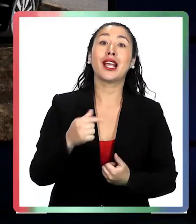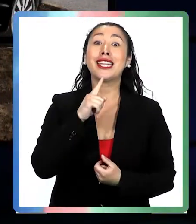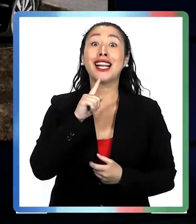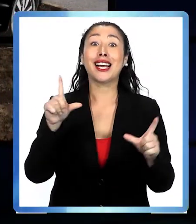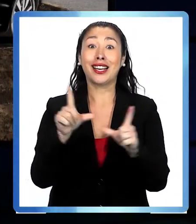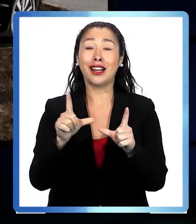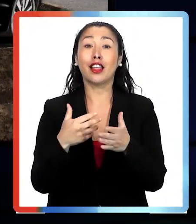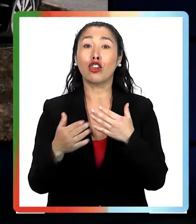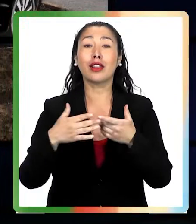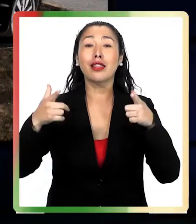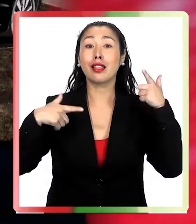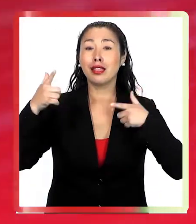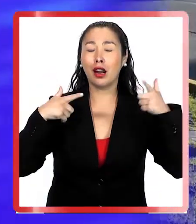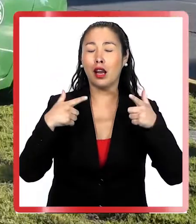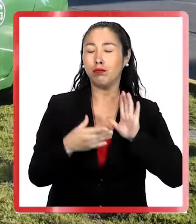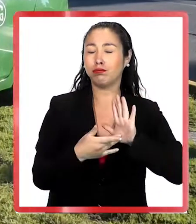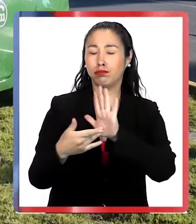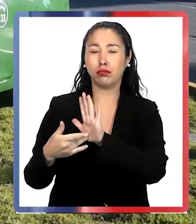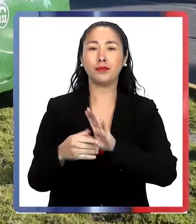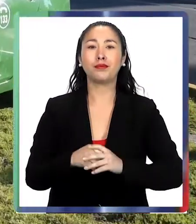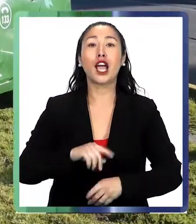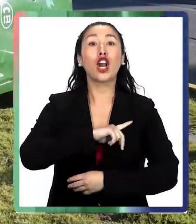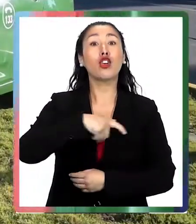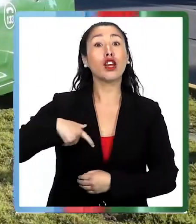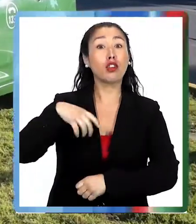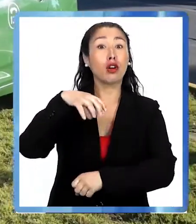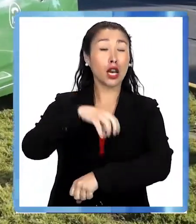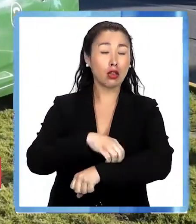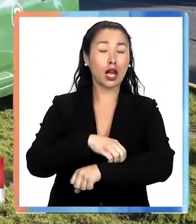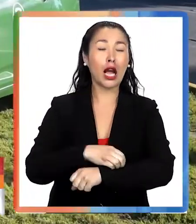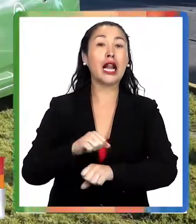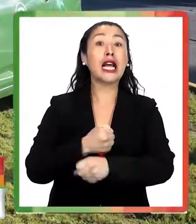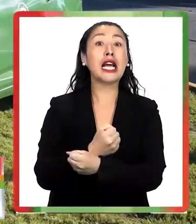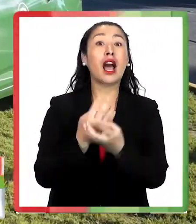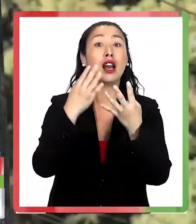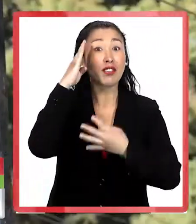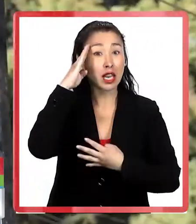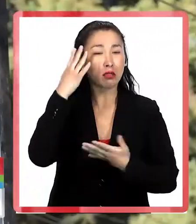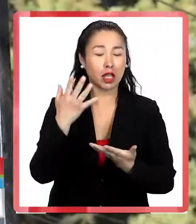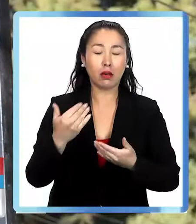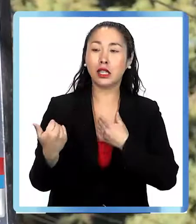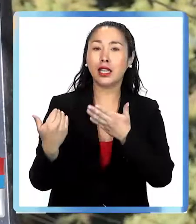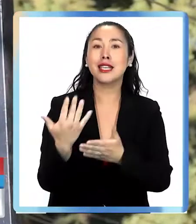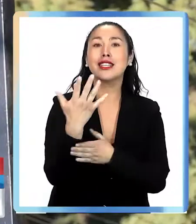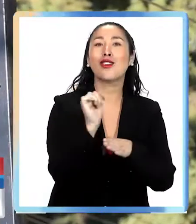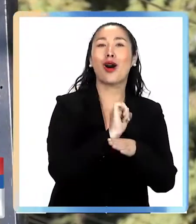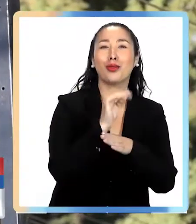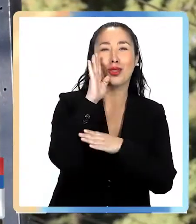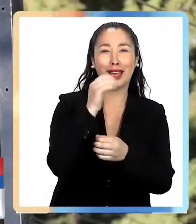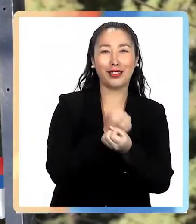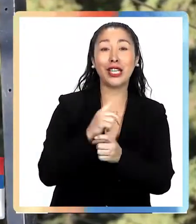de Talca con la nota. El gobierno regional y carabineros firmaron un acuerdo que permite la entrega de